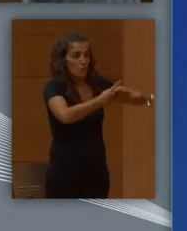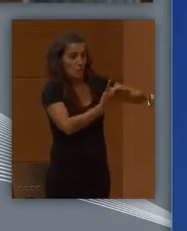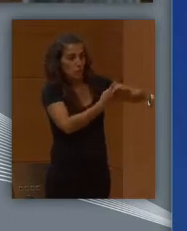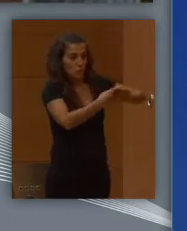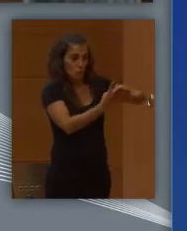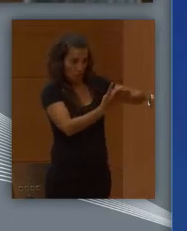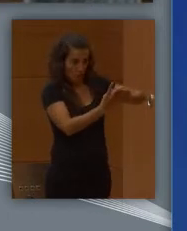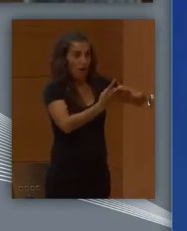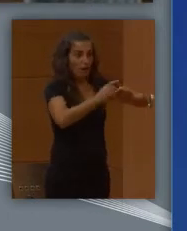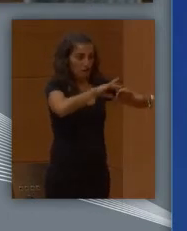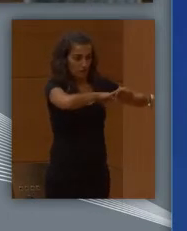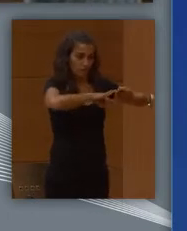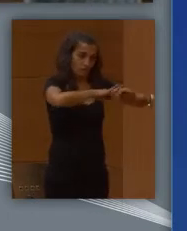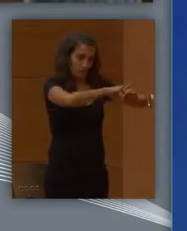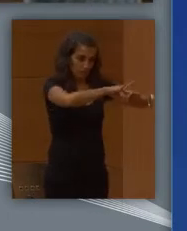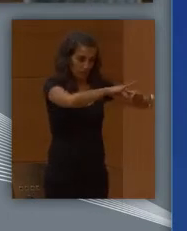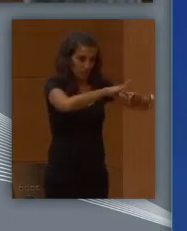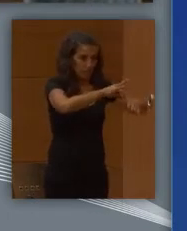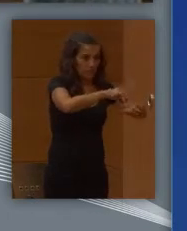el Museo del Prado.